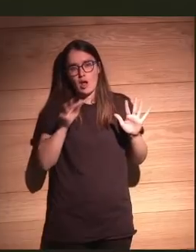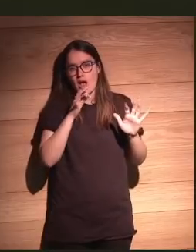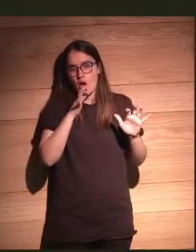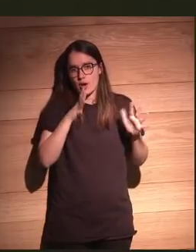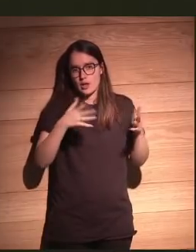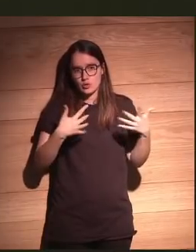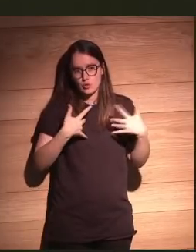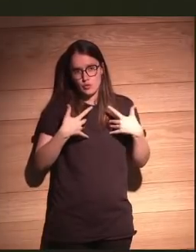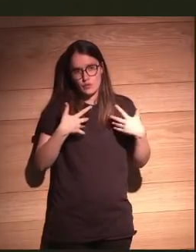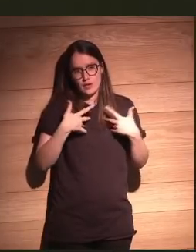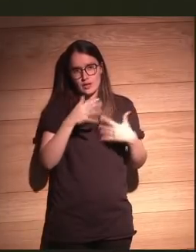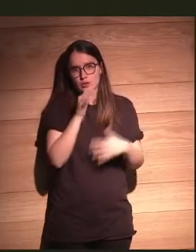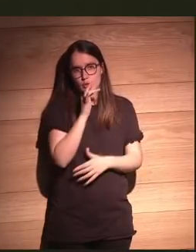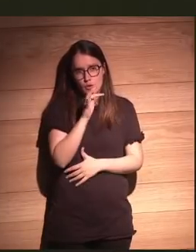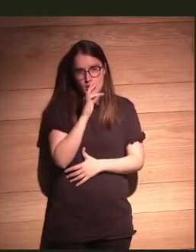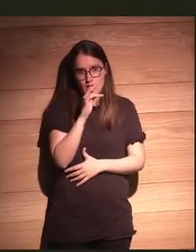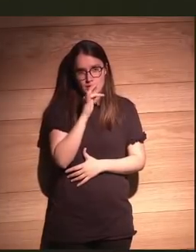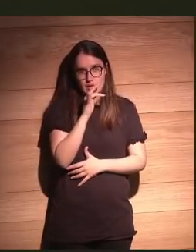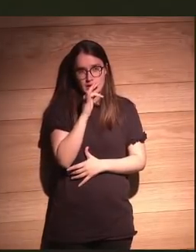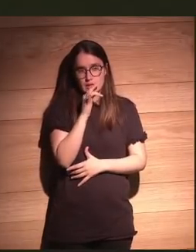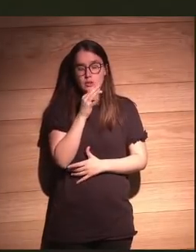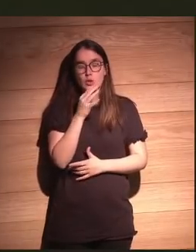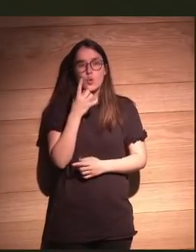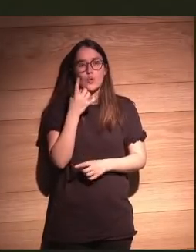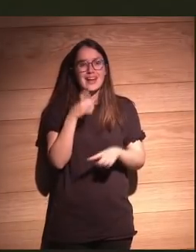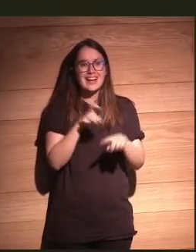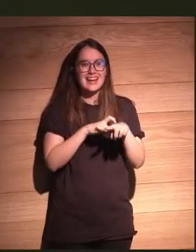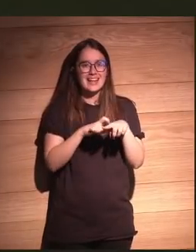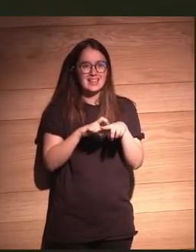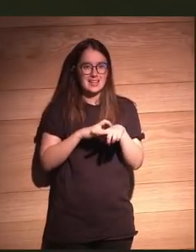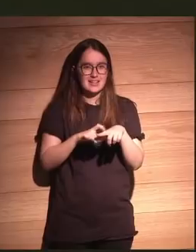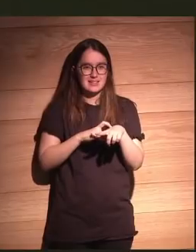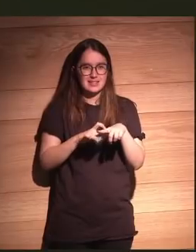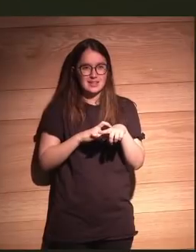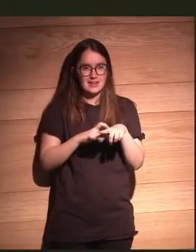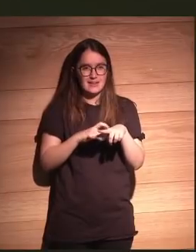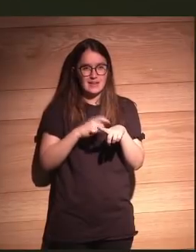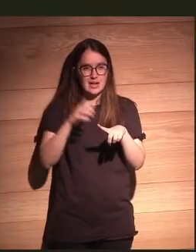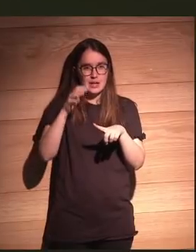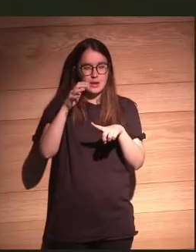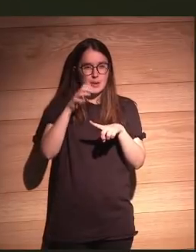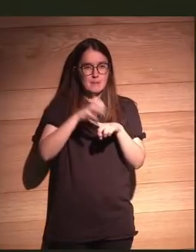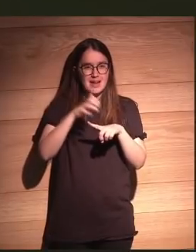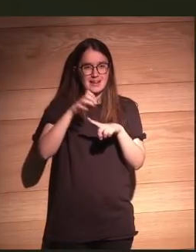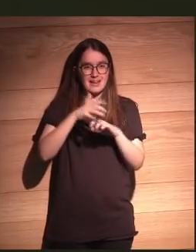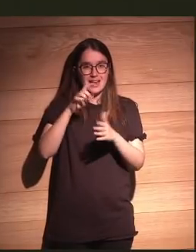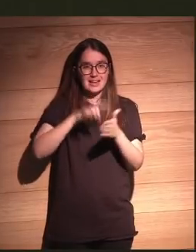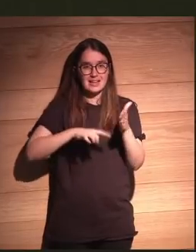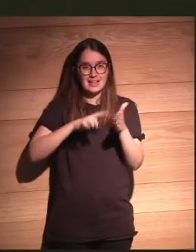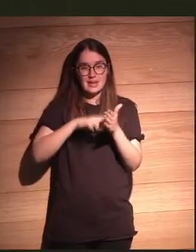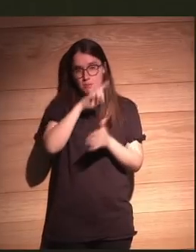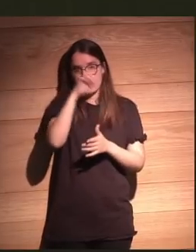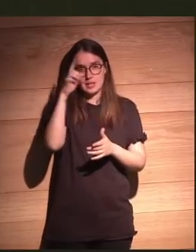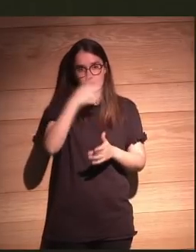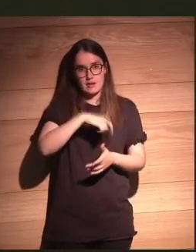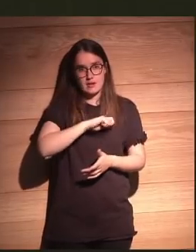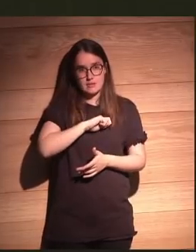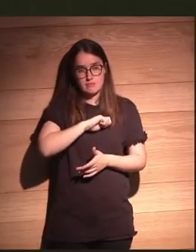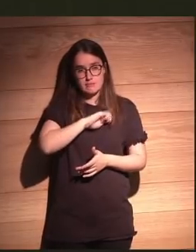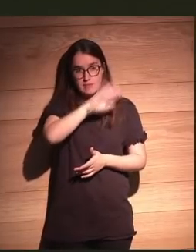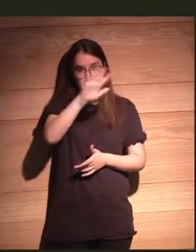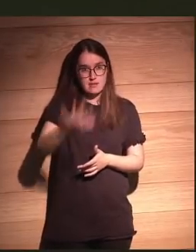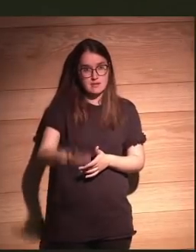a día de hoy. Una de las características del parque en alquiler en Madrid y en toda España